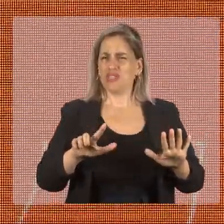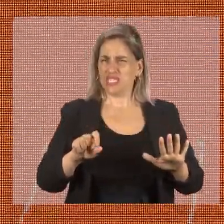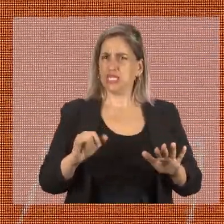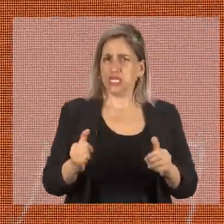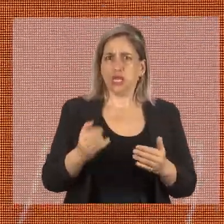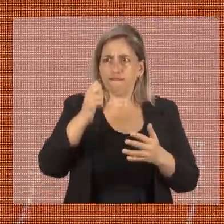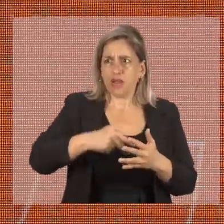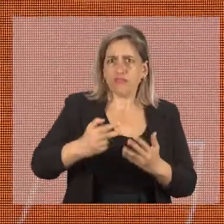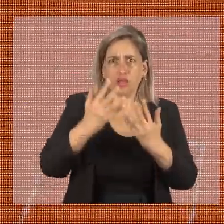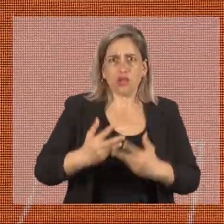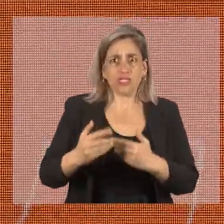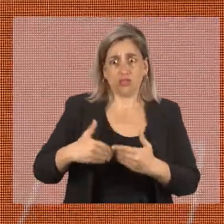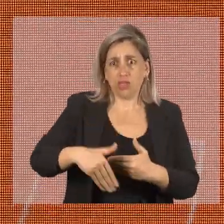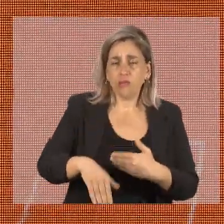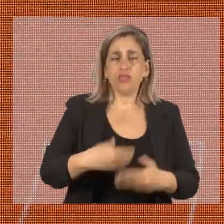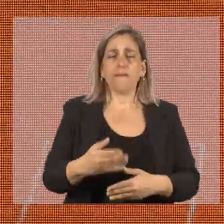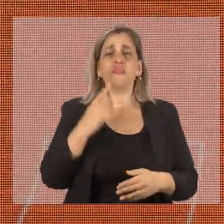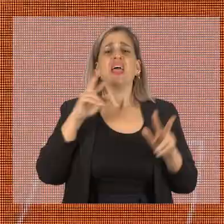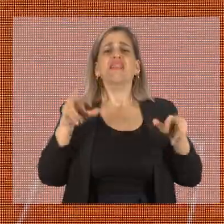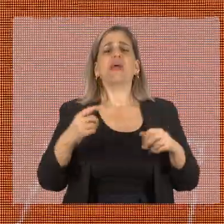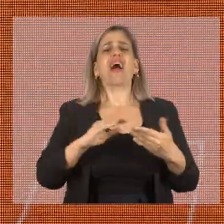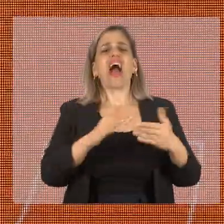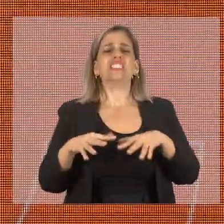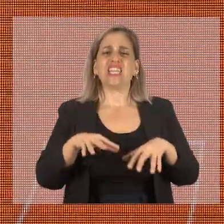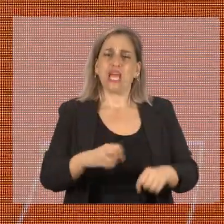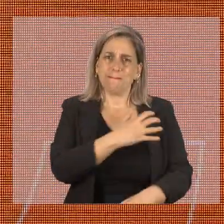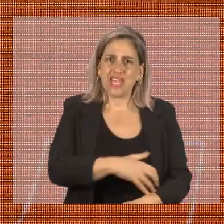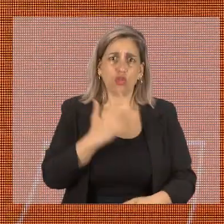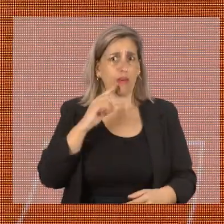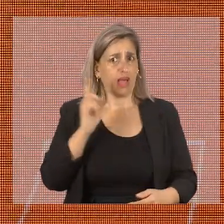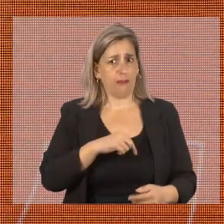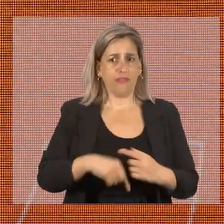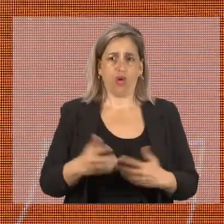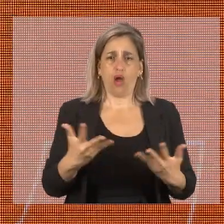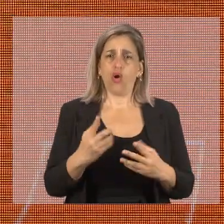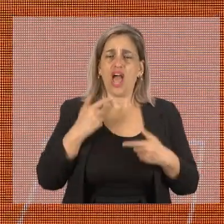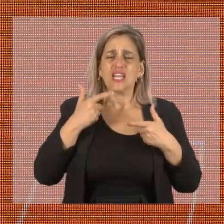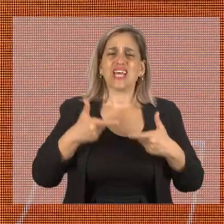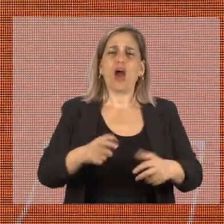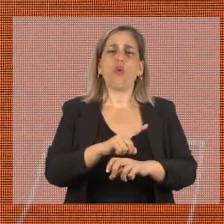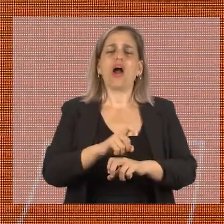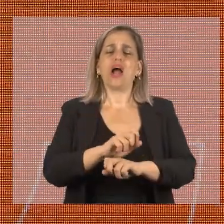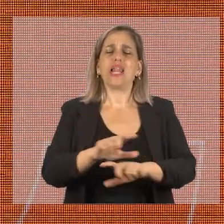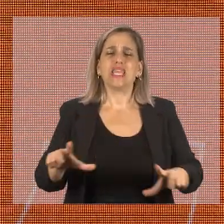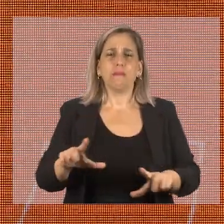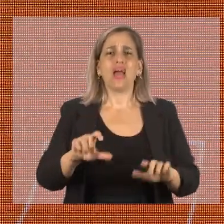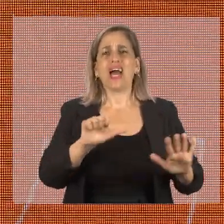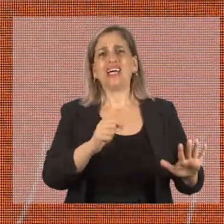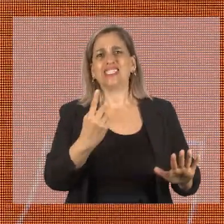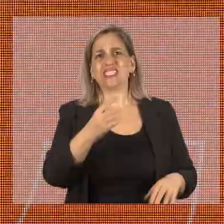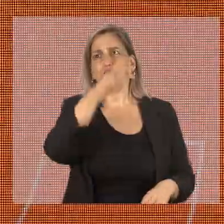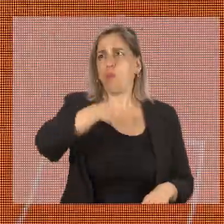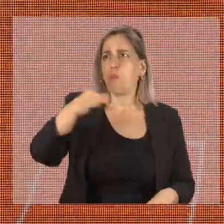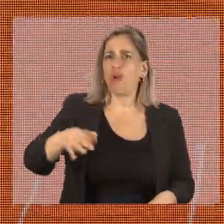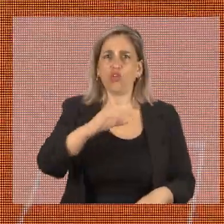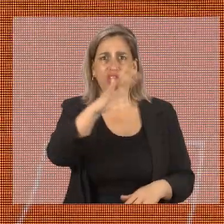Decía, hay que apurar el tema de los asentamientos, hay que llevar el saneamiento a 61 localidades